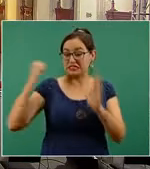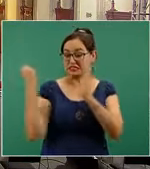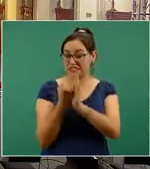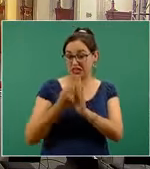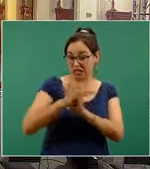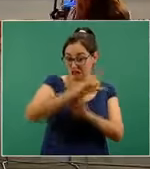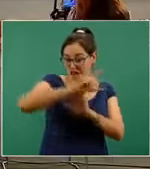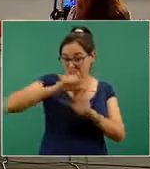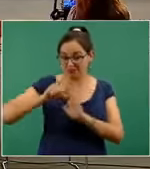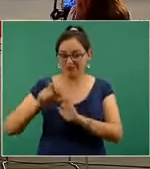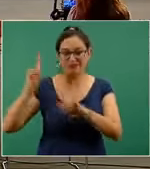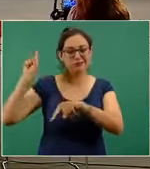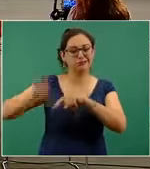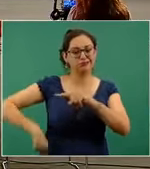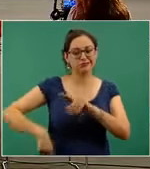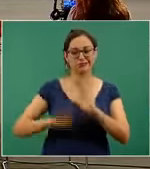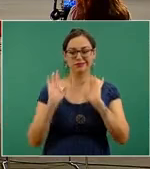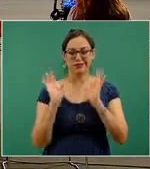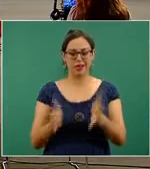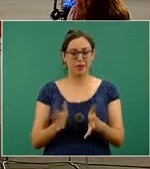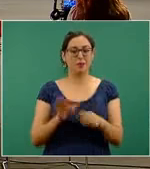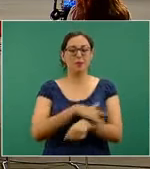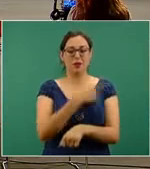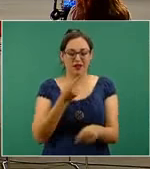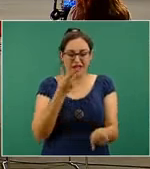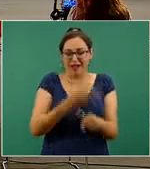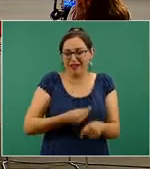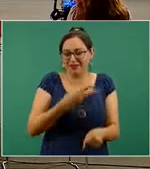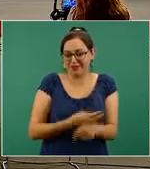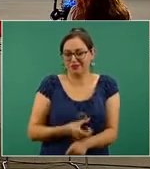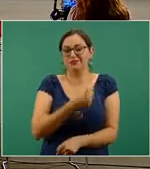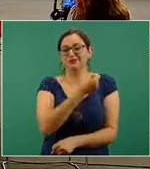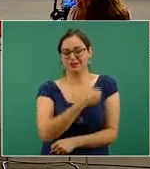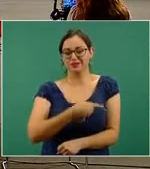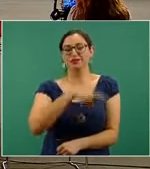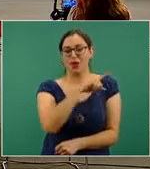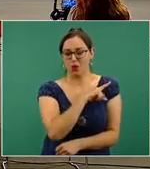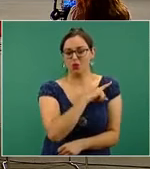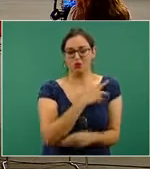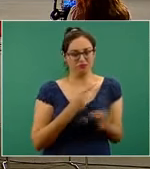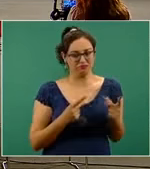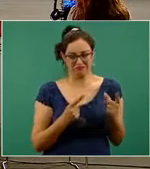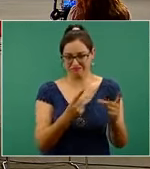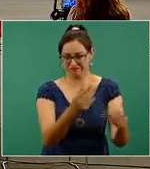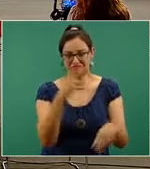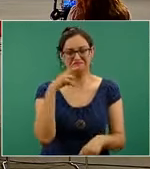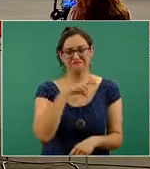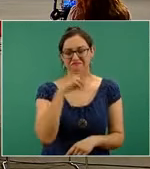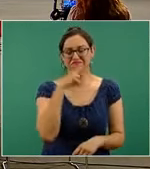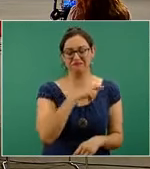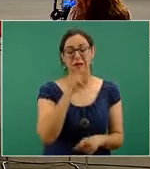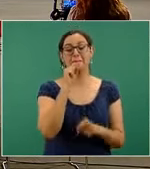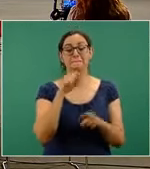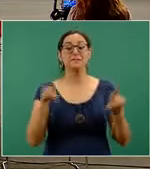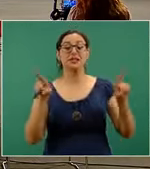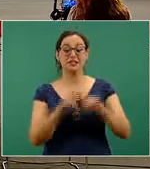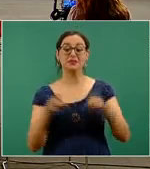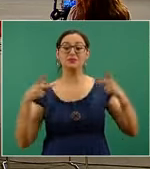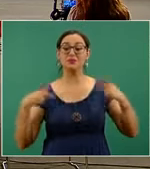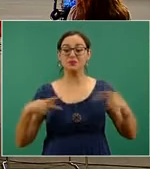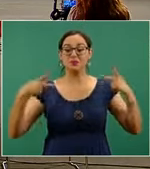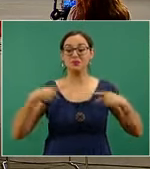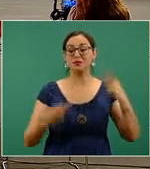creo que es muy positivo. La otra cosa que se han estado haciendo algunas encuestas de opinión y de